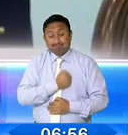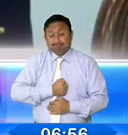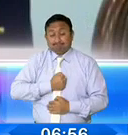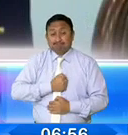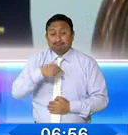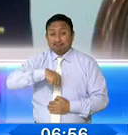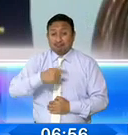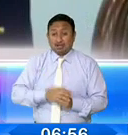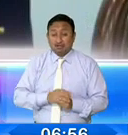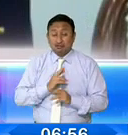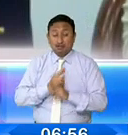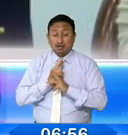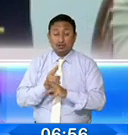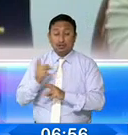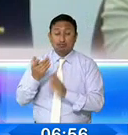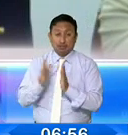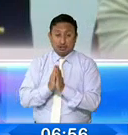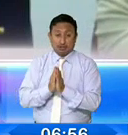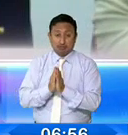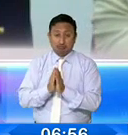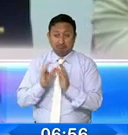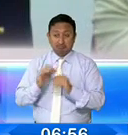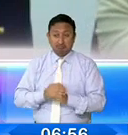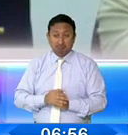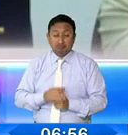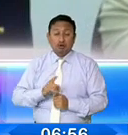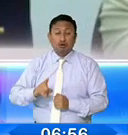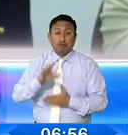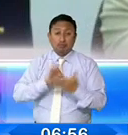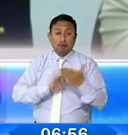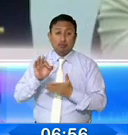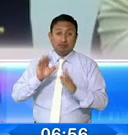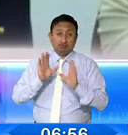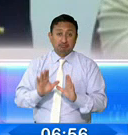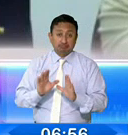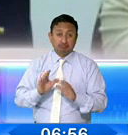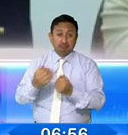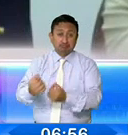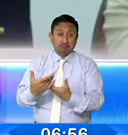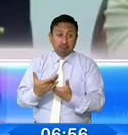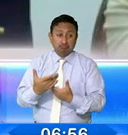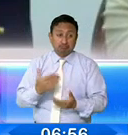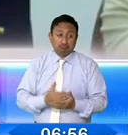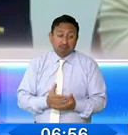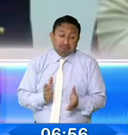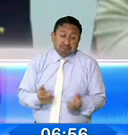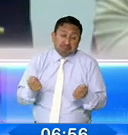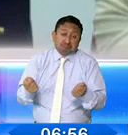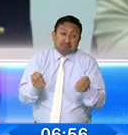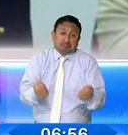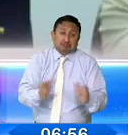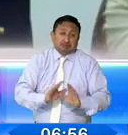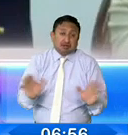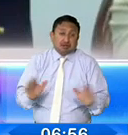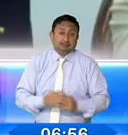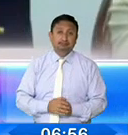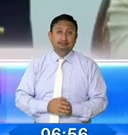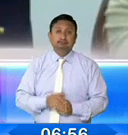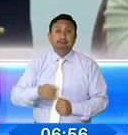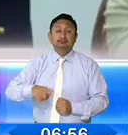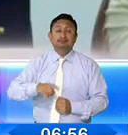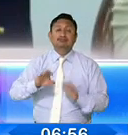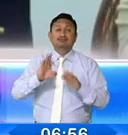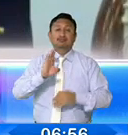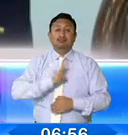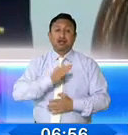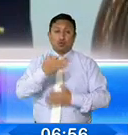respuesta al pedido ni aprueba ni niega el informe presentado por el área técnica, área jurídica, que ha sido preparada